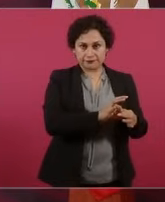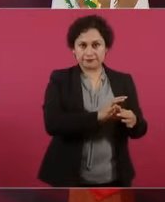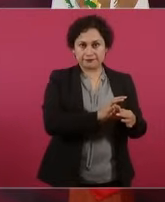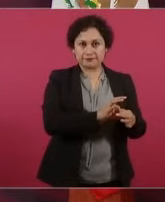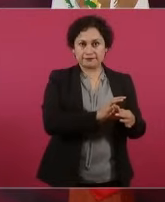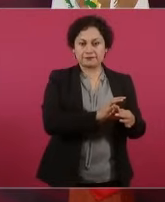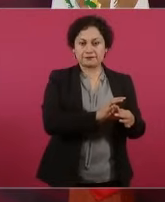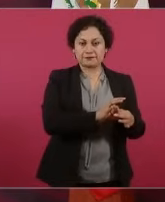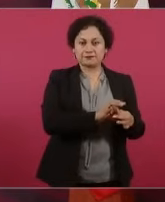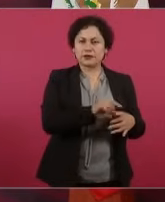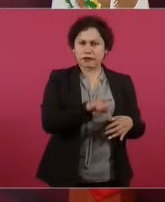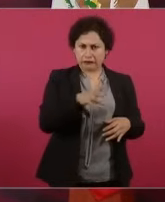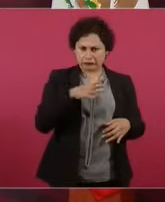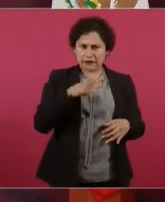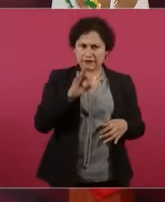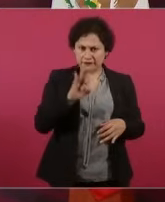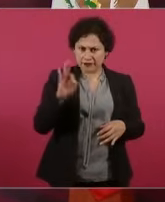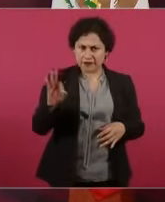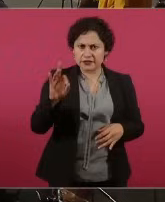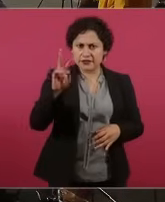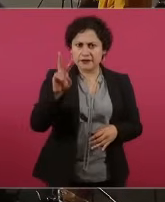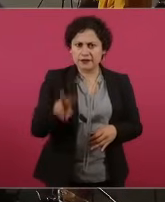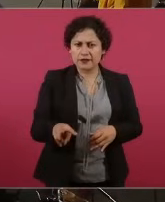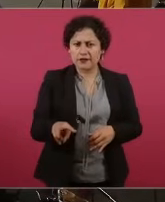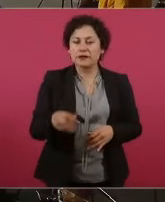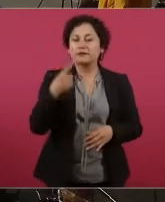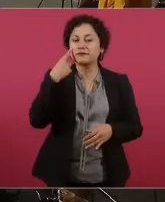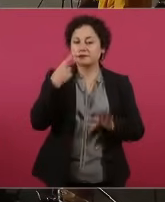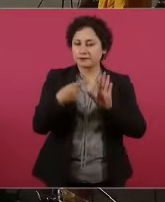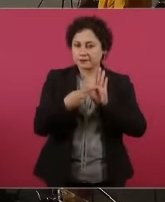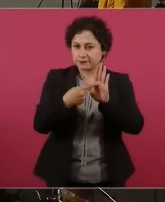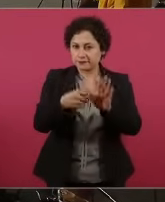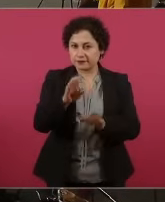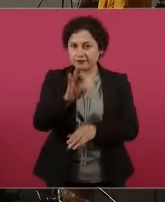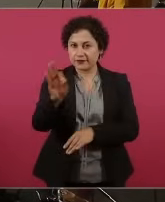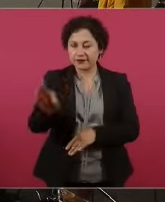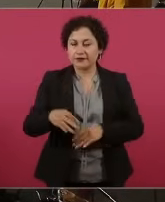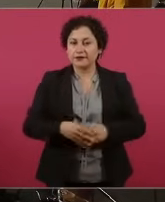Y está la fecha, ¿no? Pon la fecha.